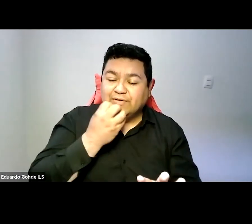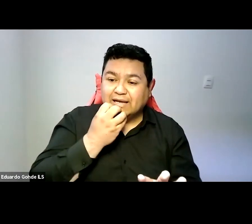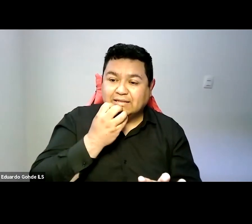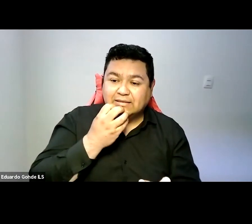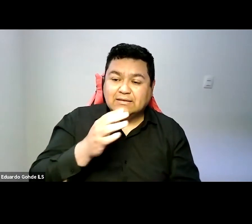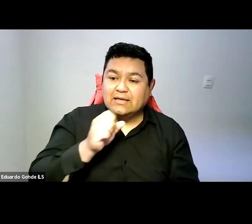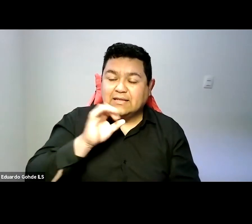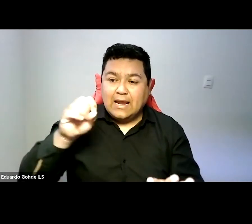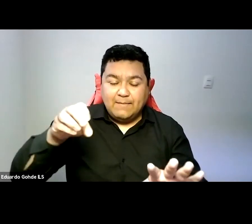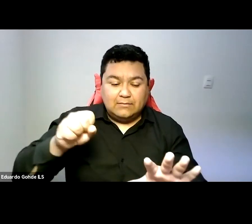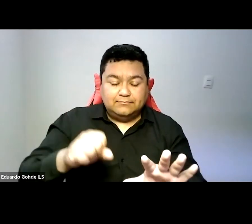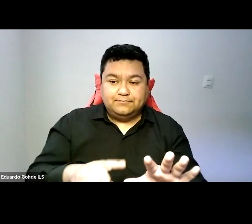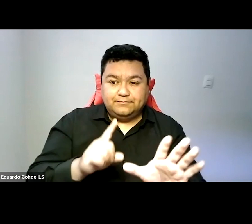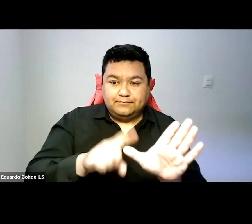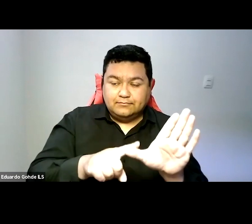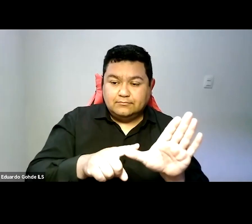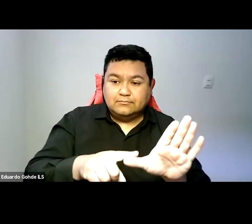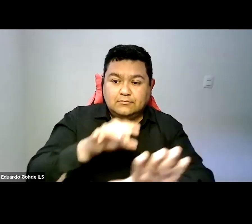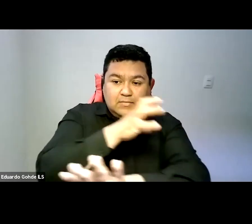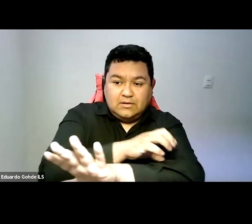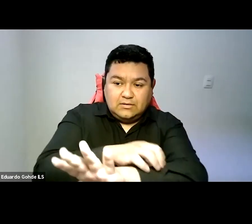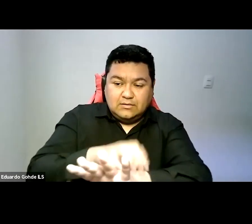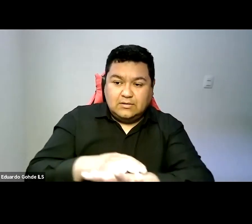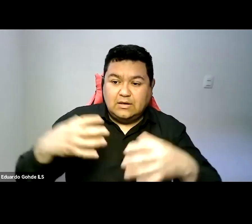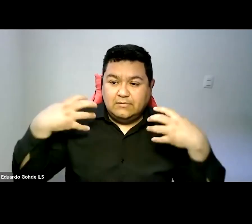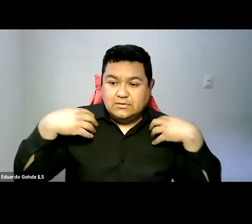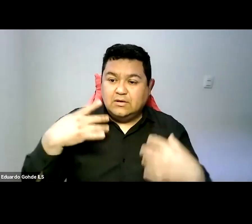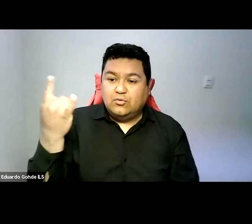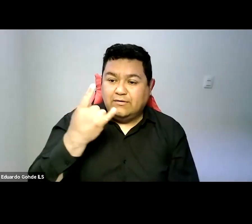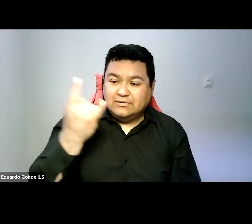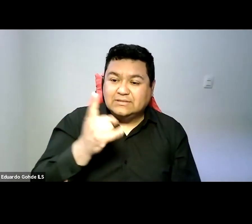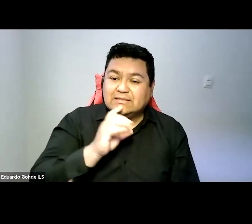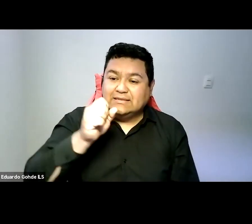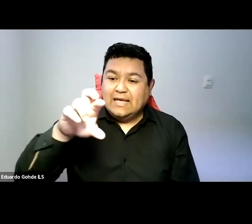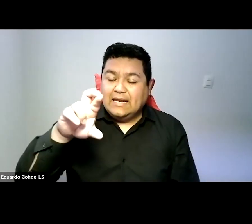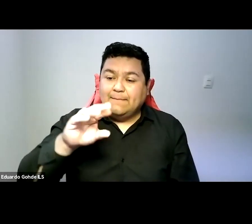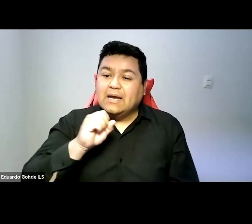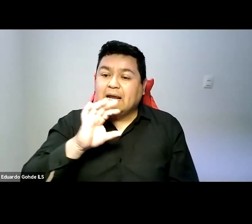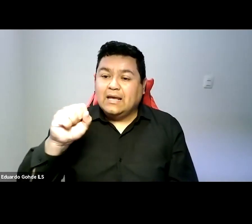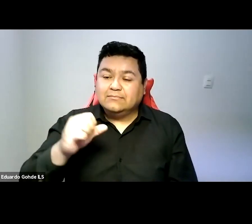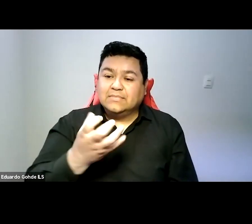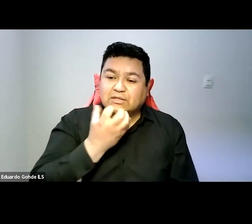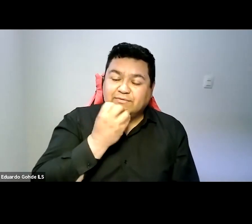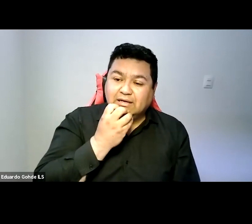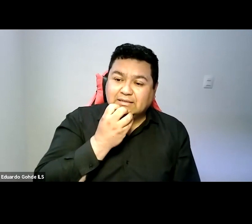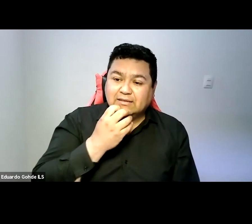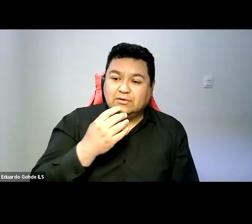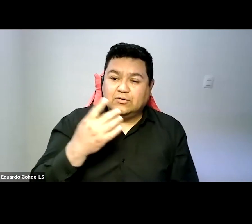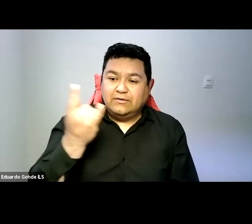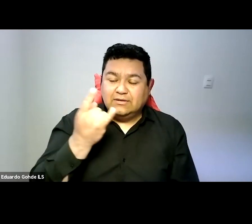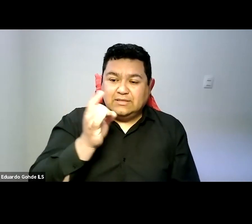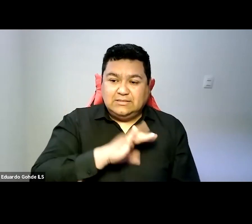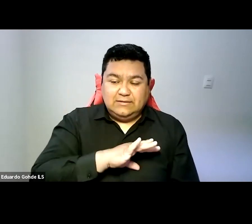Atacama, y por lo tanto el Congreso Interregional ahí está a cargo de la Universidad de Tarapacá, de la Universidad de Antofagasta y de la Universidad de